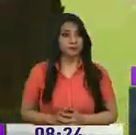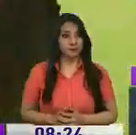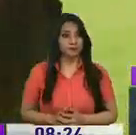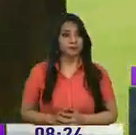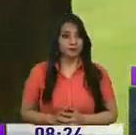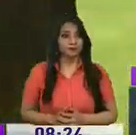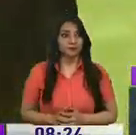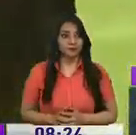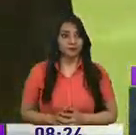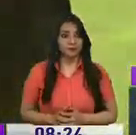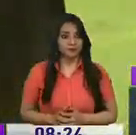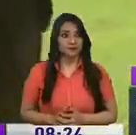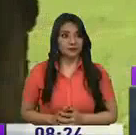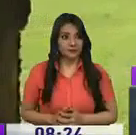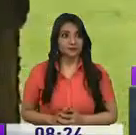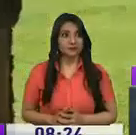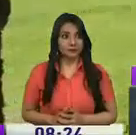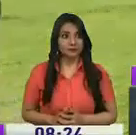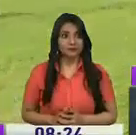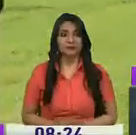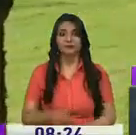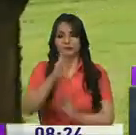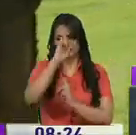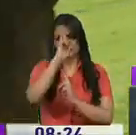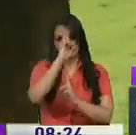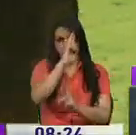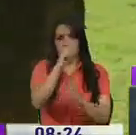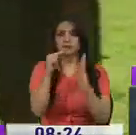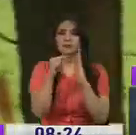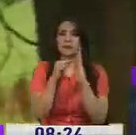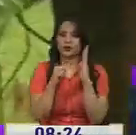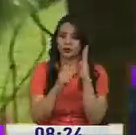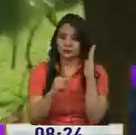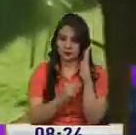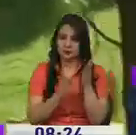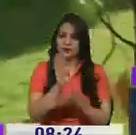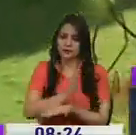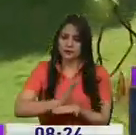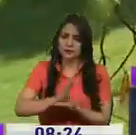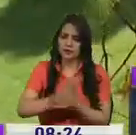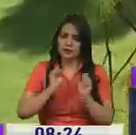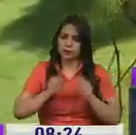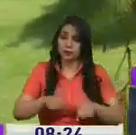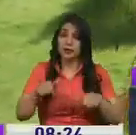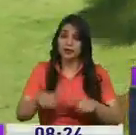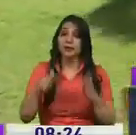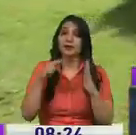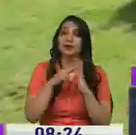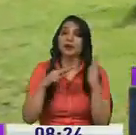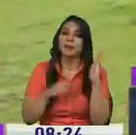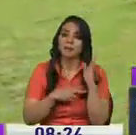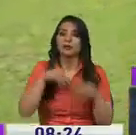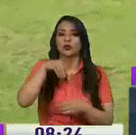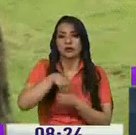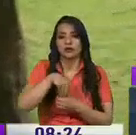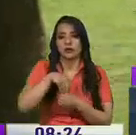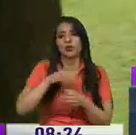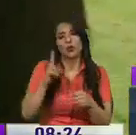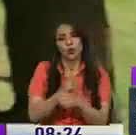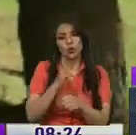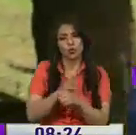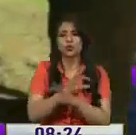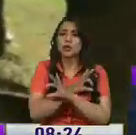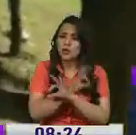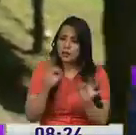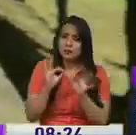Definitivamente tenemos que respetar la normativa que tiene nuestro barrio. Tenemos un reglamento interno de uso para mantenerlo de esta manera,